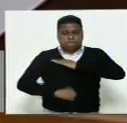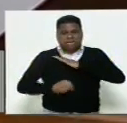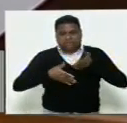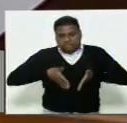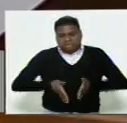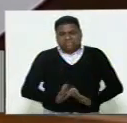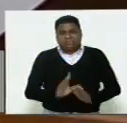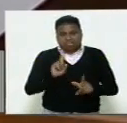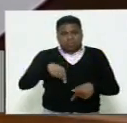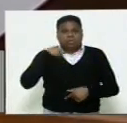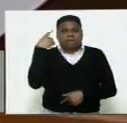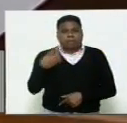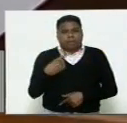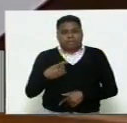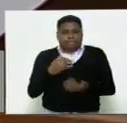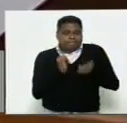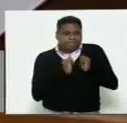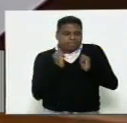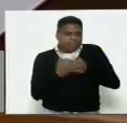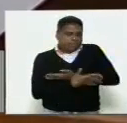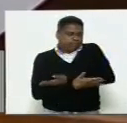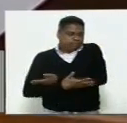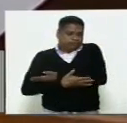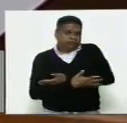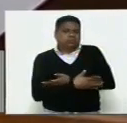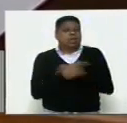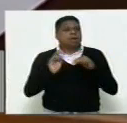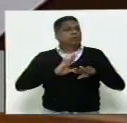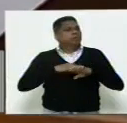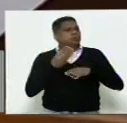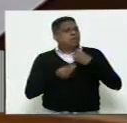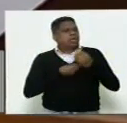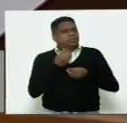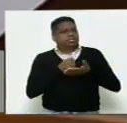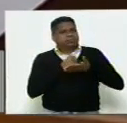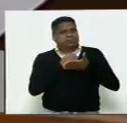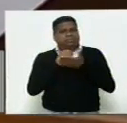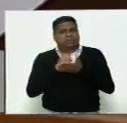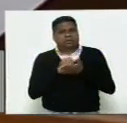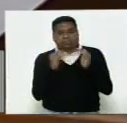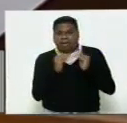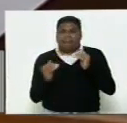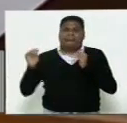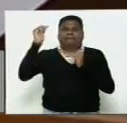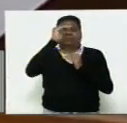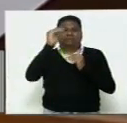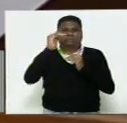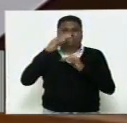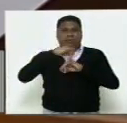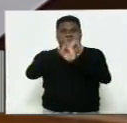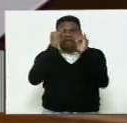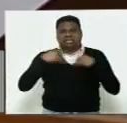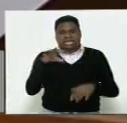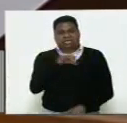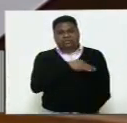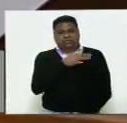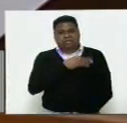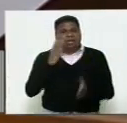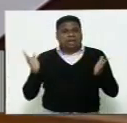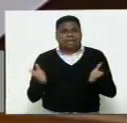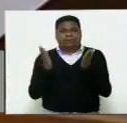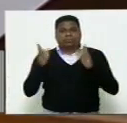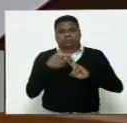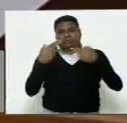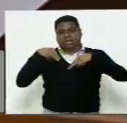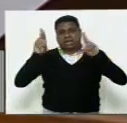y posparto, con el objeto de contribuir a la suprema felicidad social y a la promoción de la